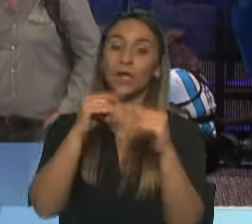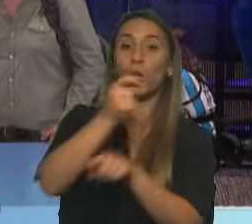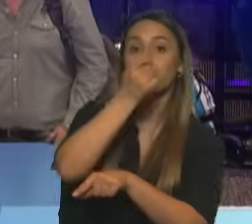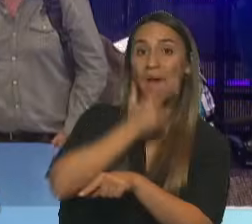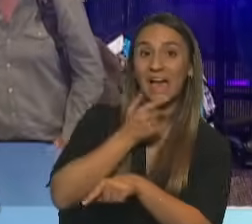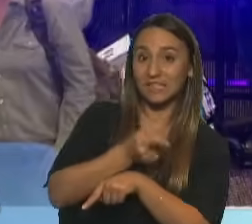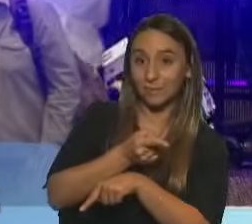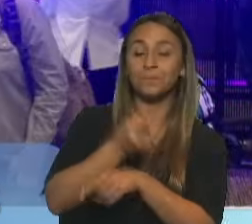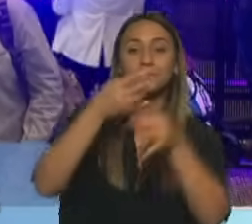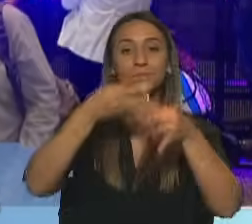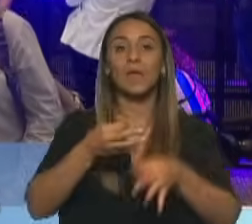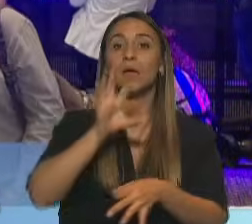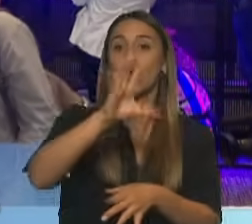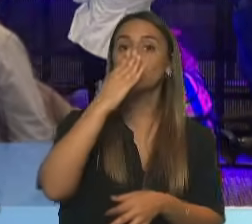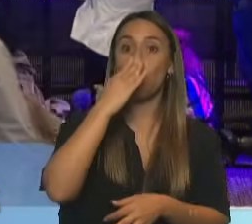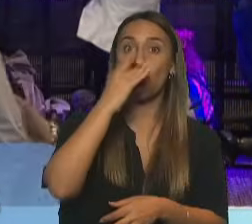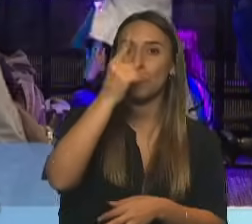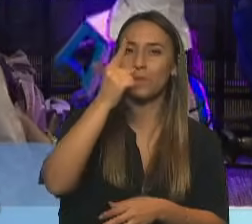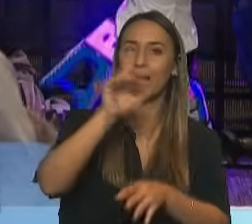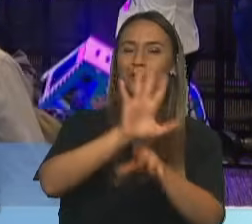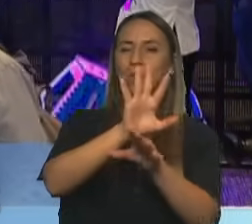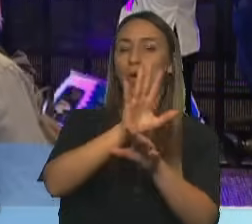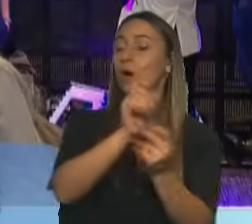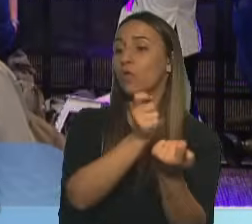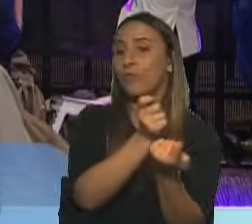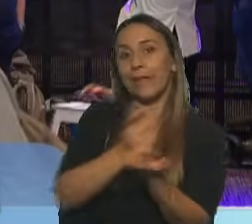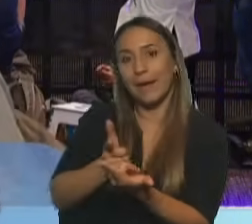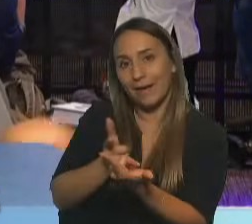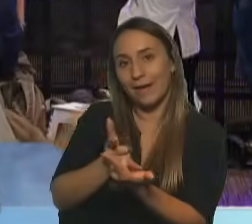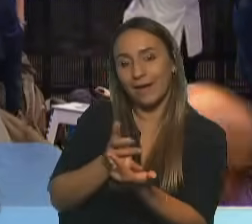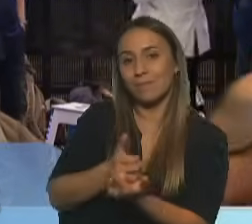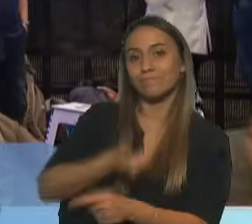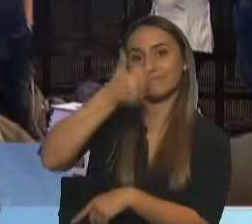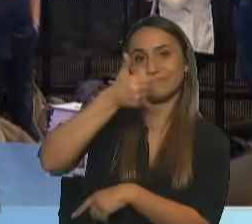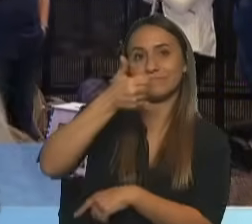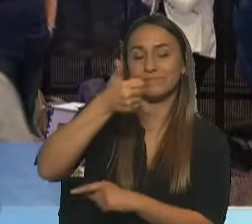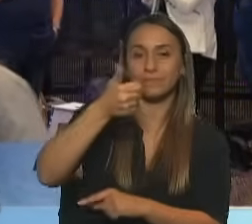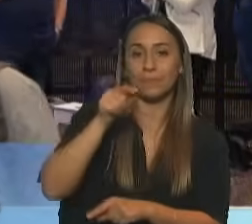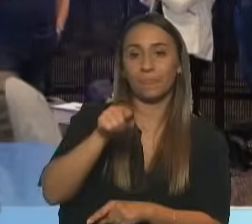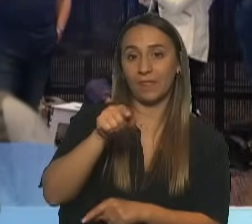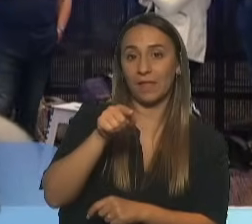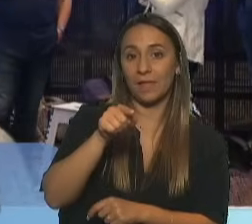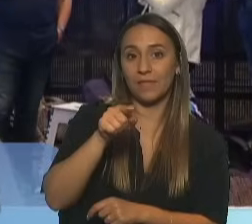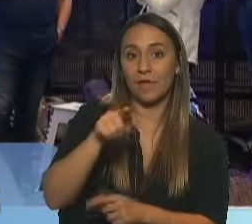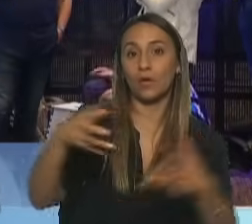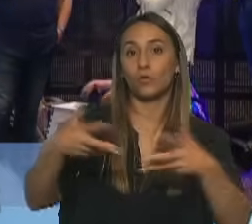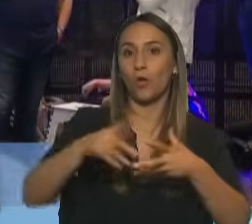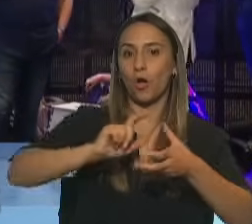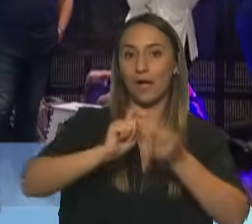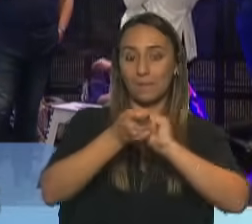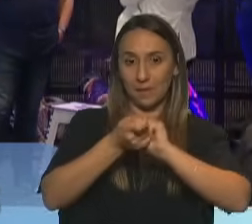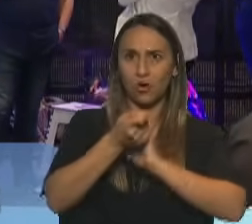Macri y el voto en Córdoba es el que, bueno, dio, explicó el triunfo de 80% Cambiemos. casi,